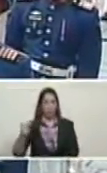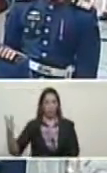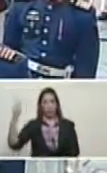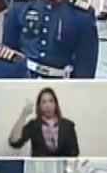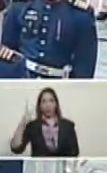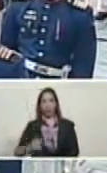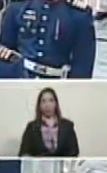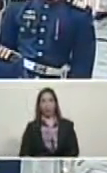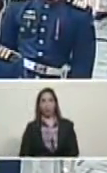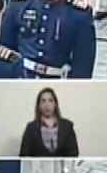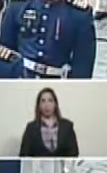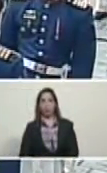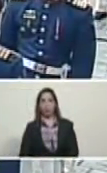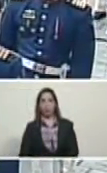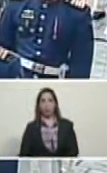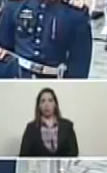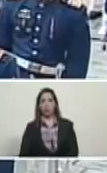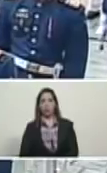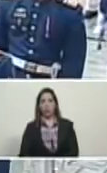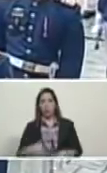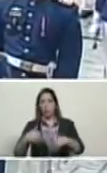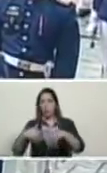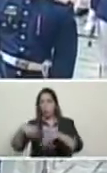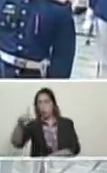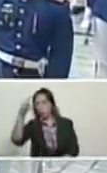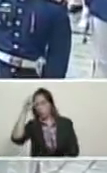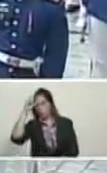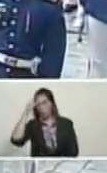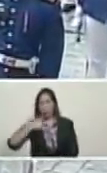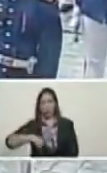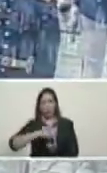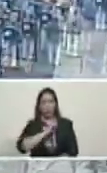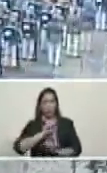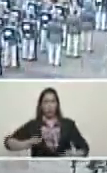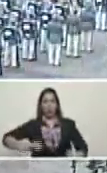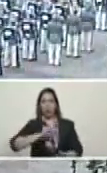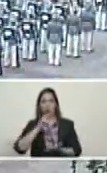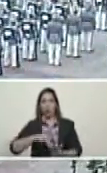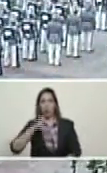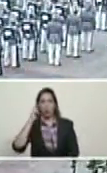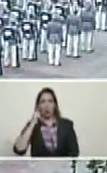listada, cadetes y milicianos de nuestra Fuerza Armada Nacional Bolivariana.